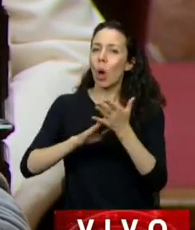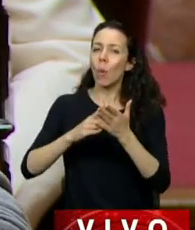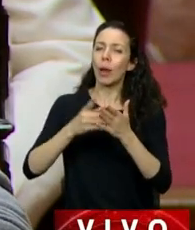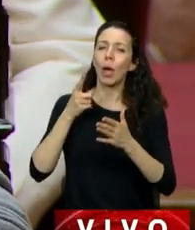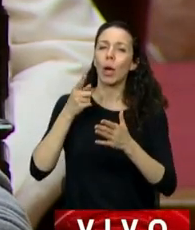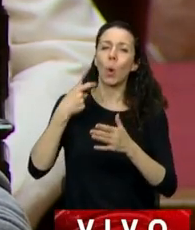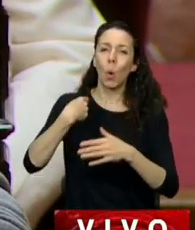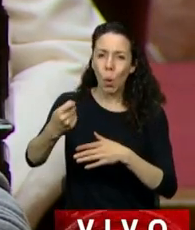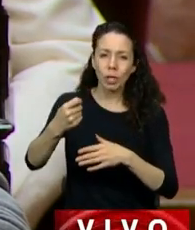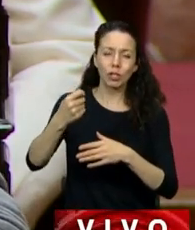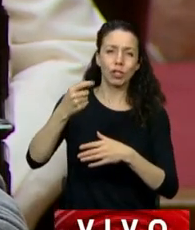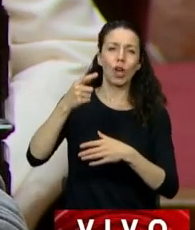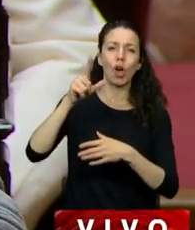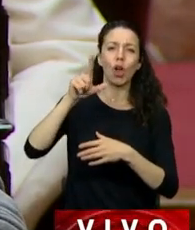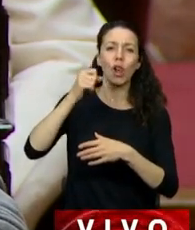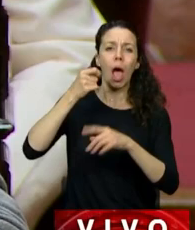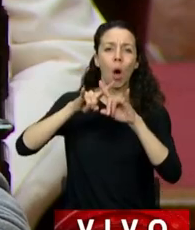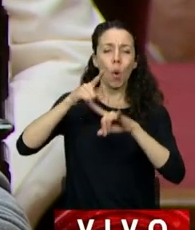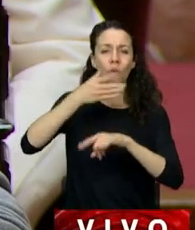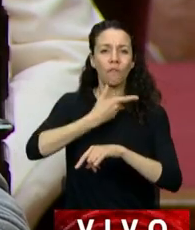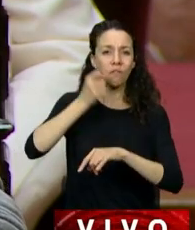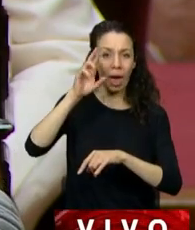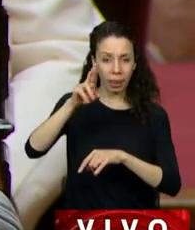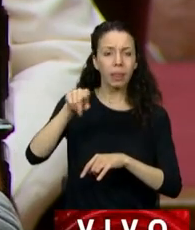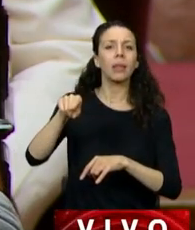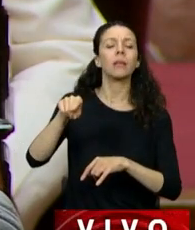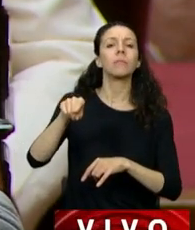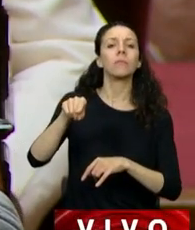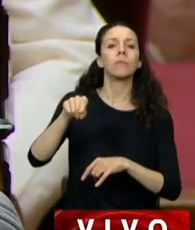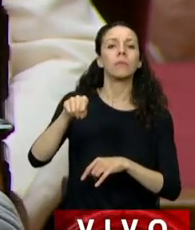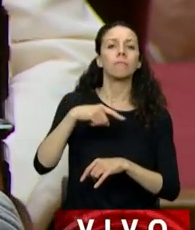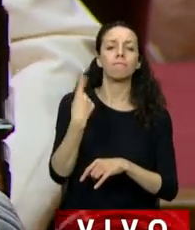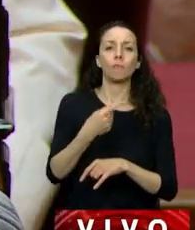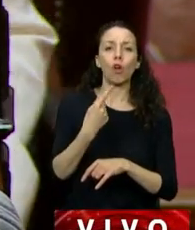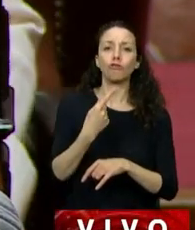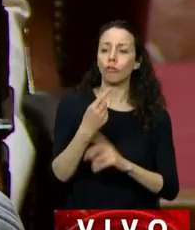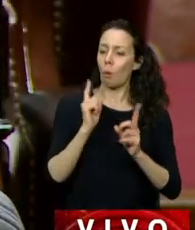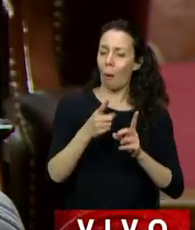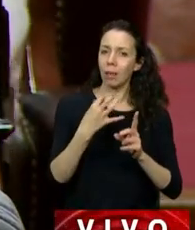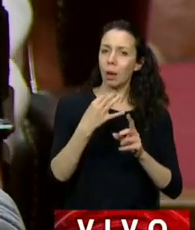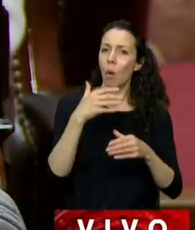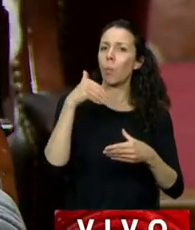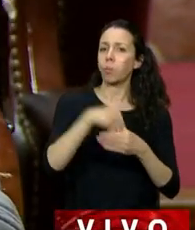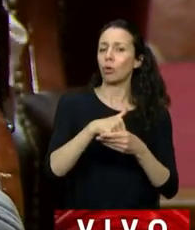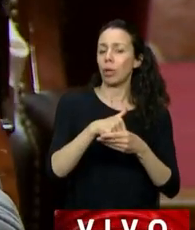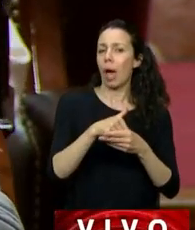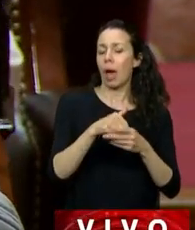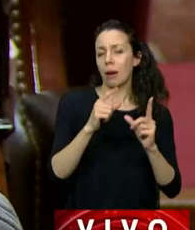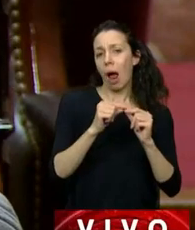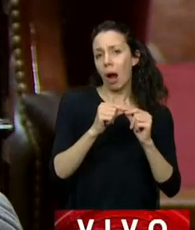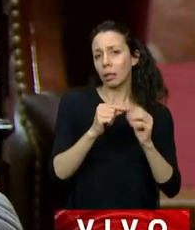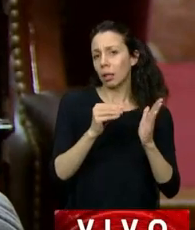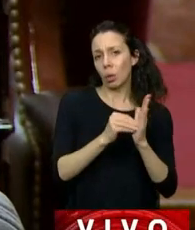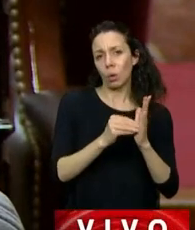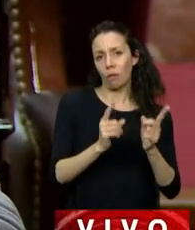estos privilegios de los jueces del lofer, tenemos la obligación política de votar a favor. Esto es importante para que lo tengan en